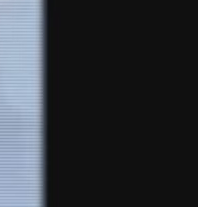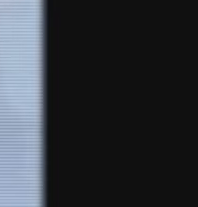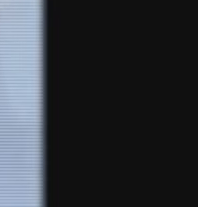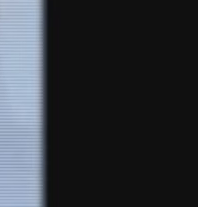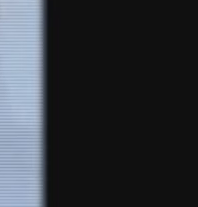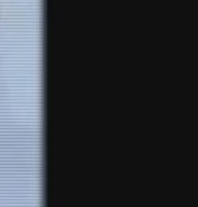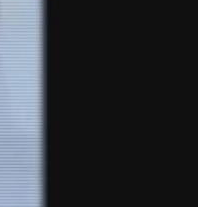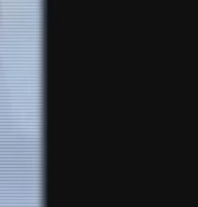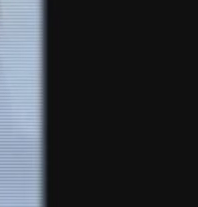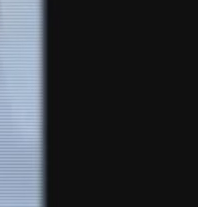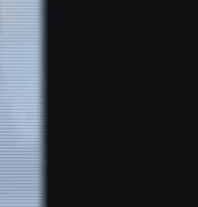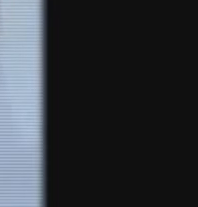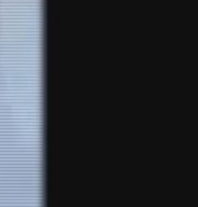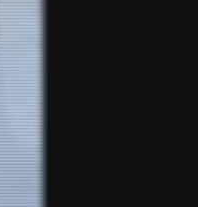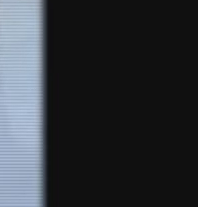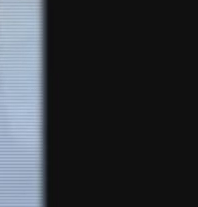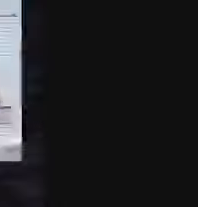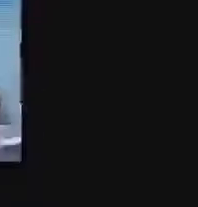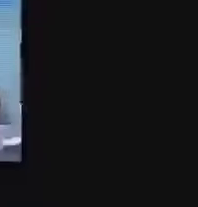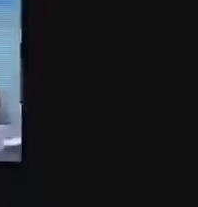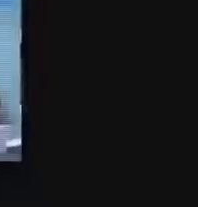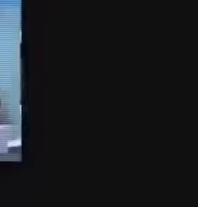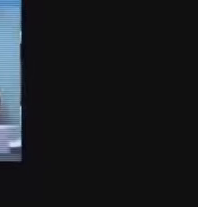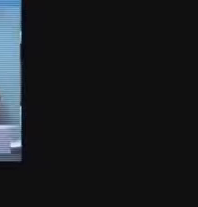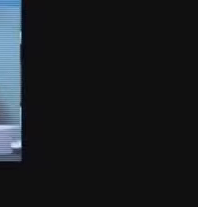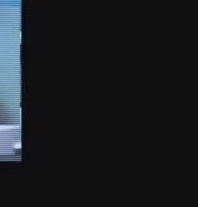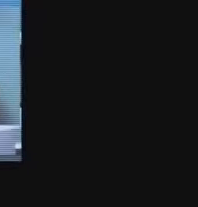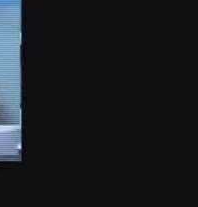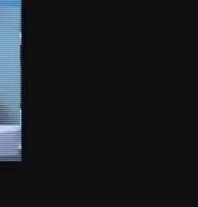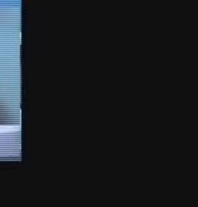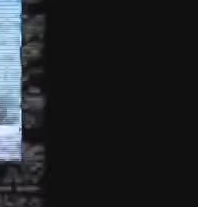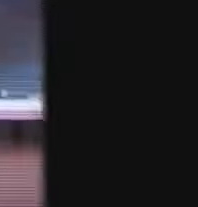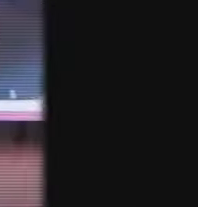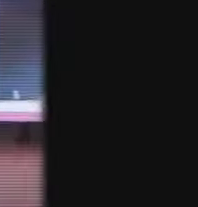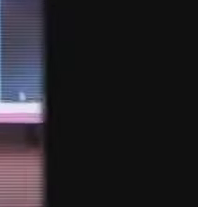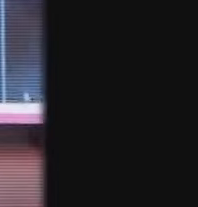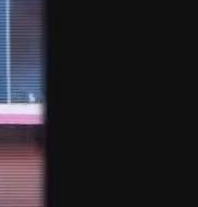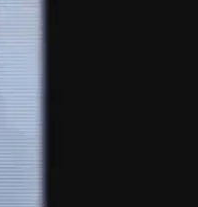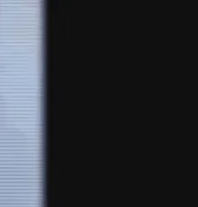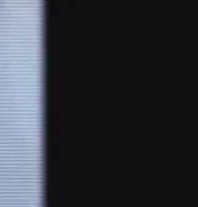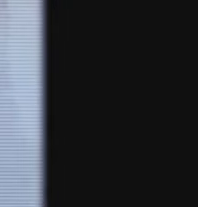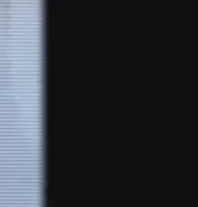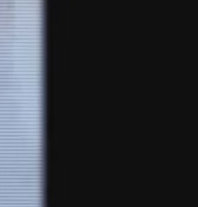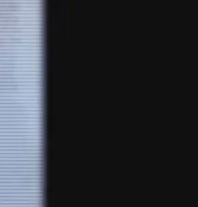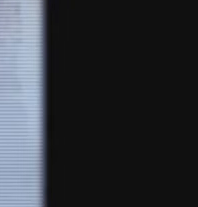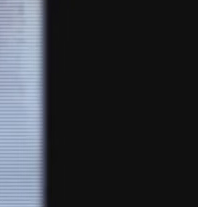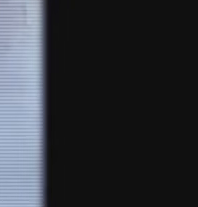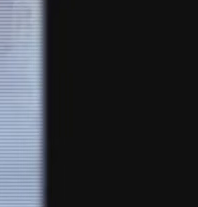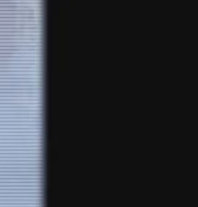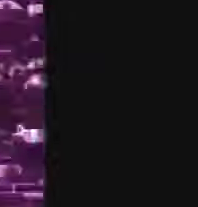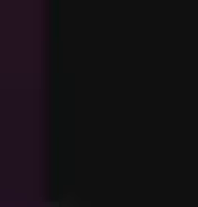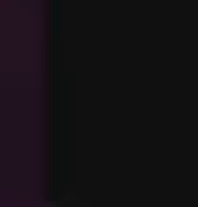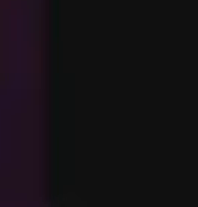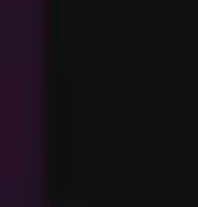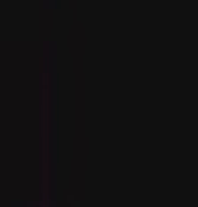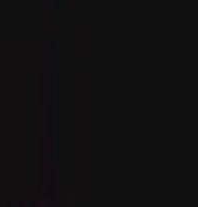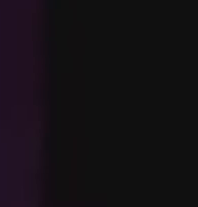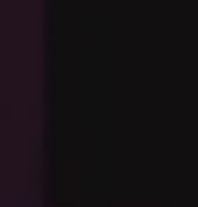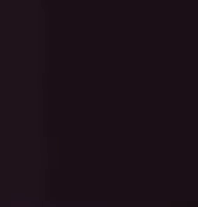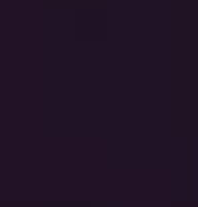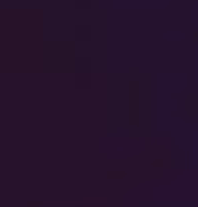alcoholizados el incrustó su auto contra una vivienda fue atropellado por un conductor ebrio que además chocó a otro auto un conductor irresponsable 0